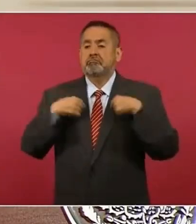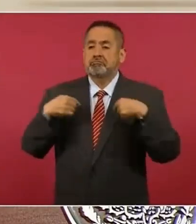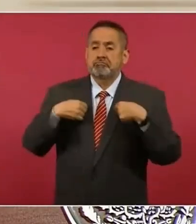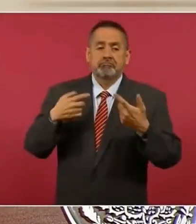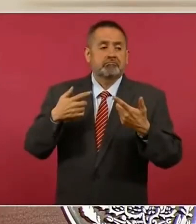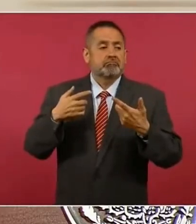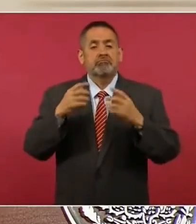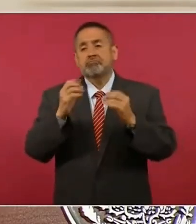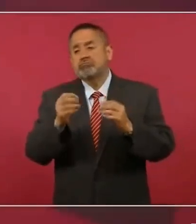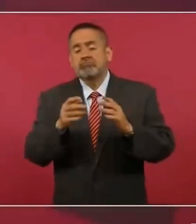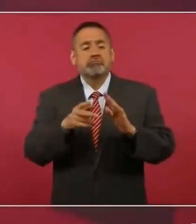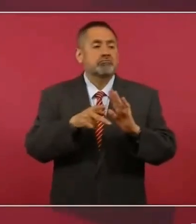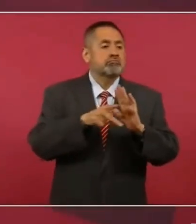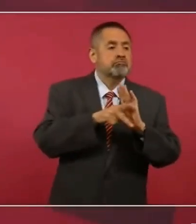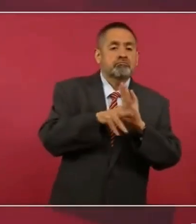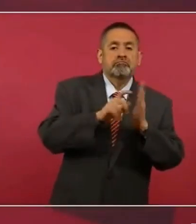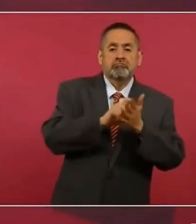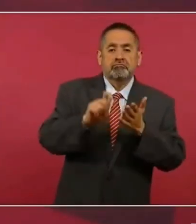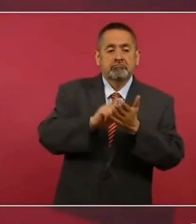periodistas